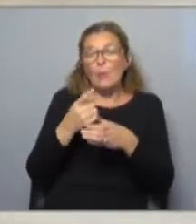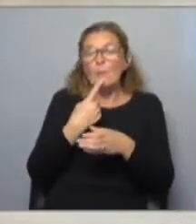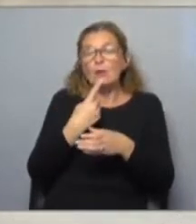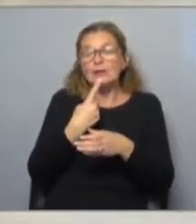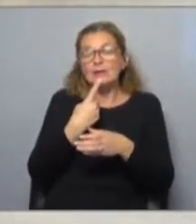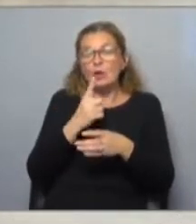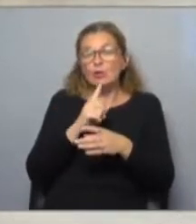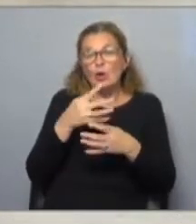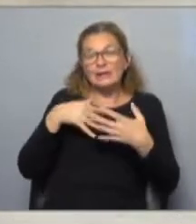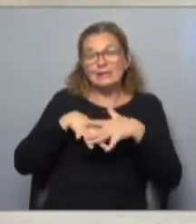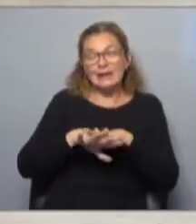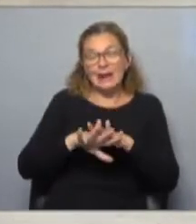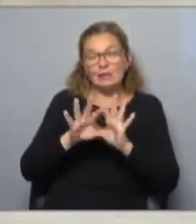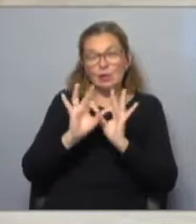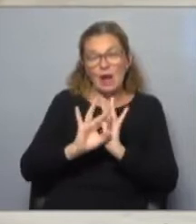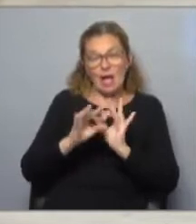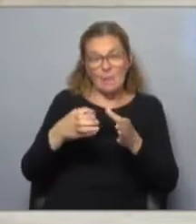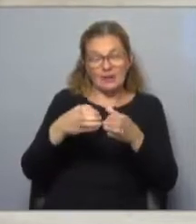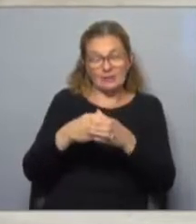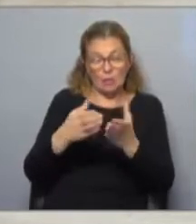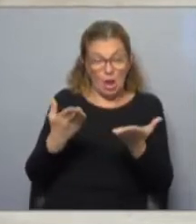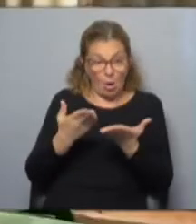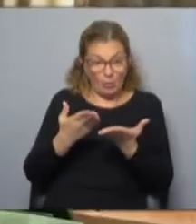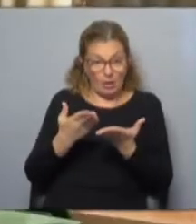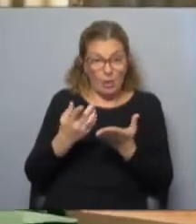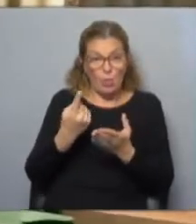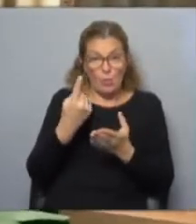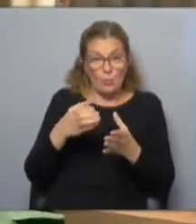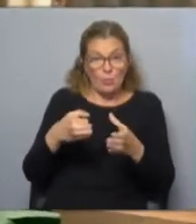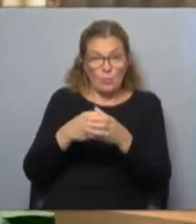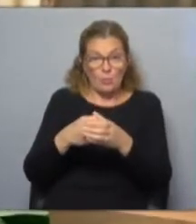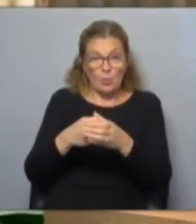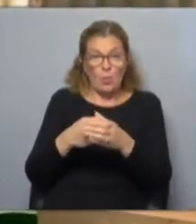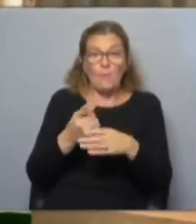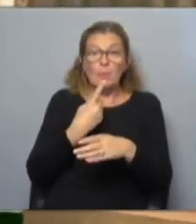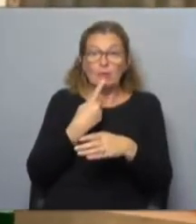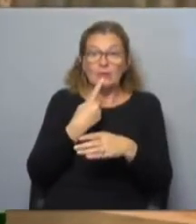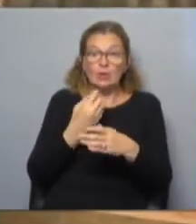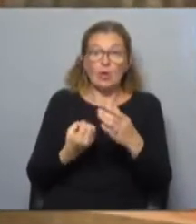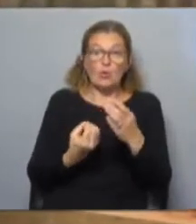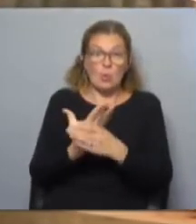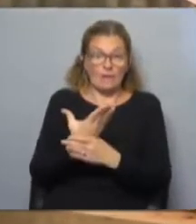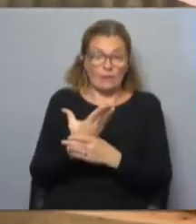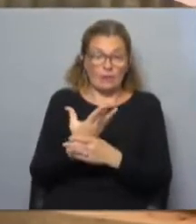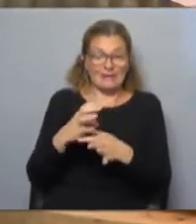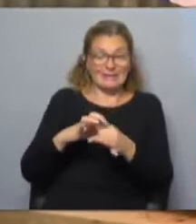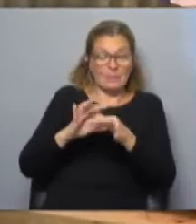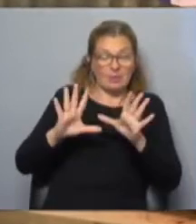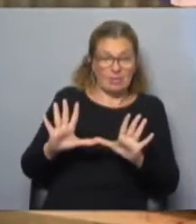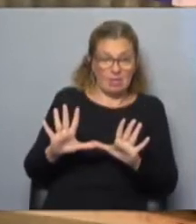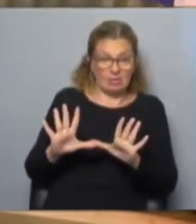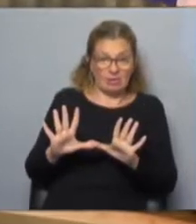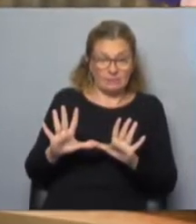integrando ningún partido de los actuales sino generar un partido político propio e independiente